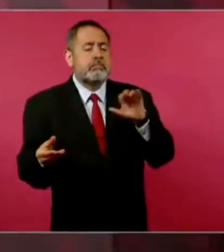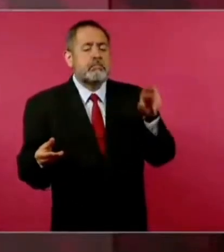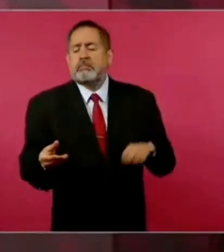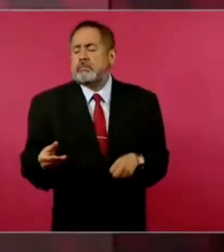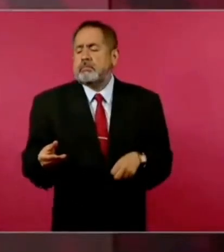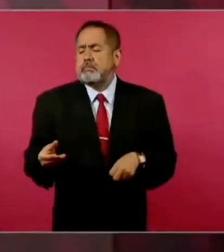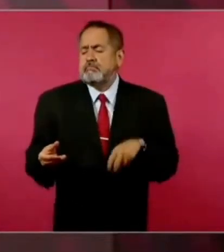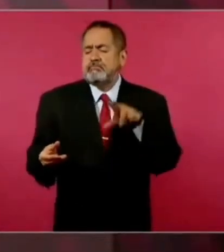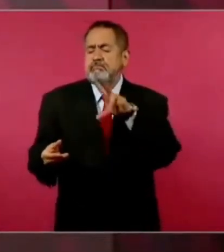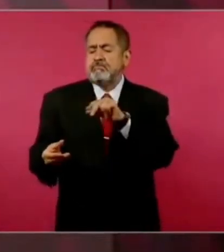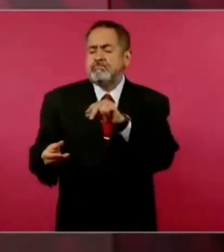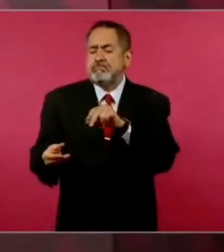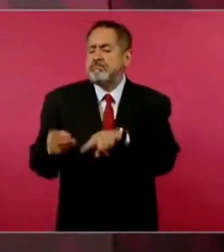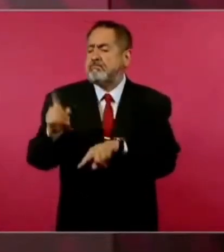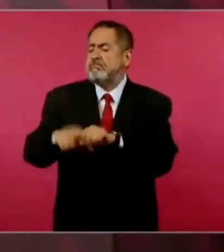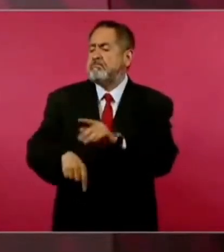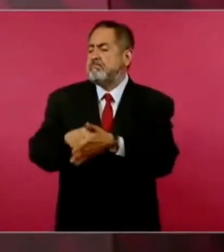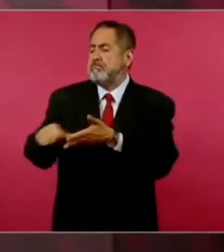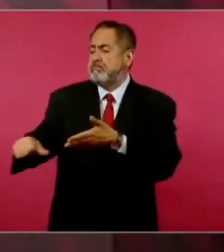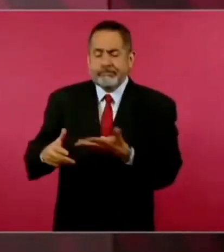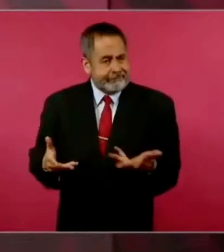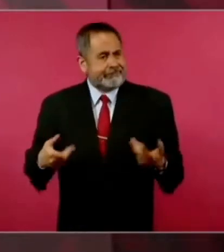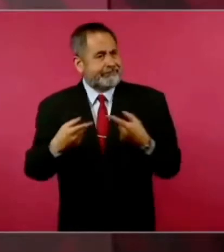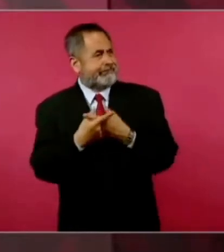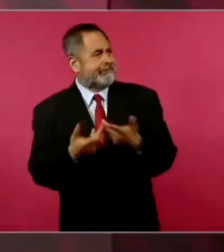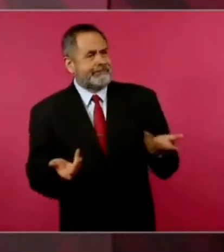Y el bloque conservador,